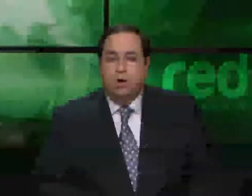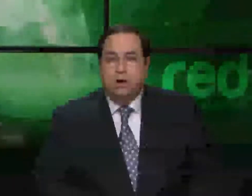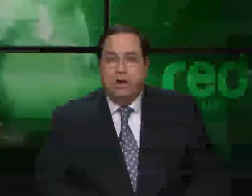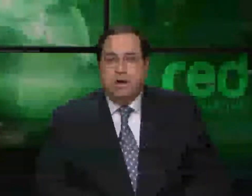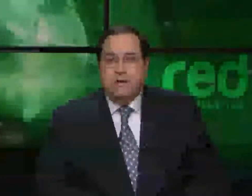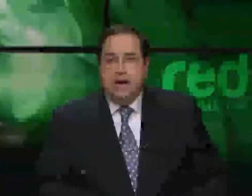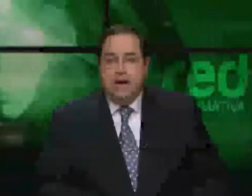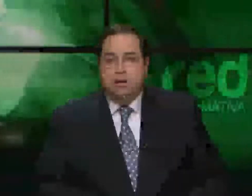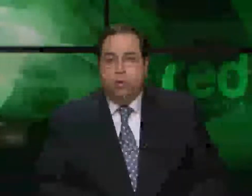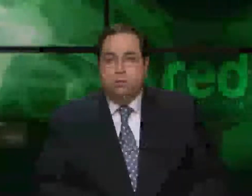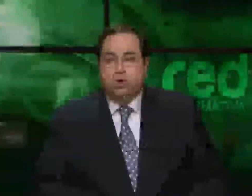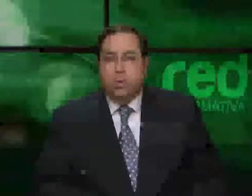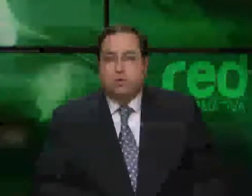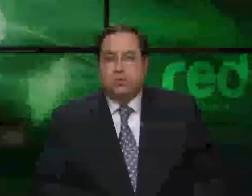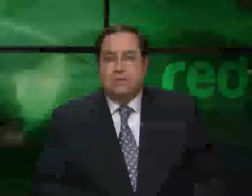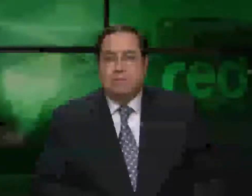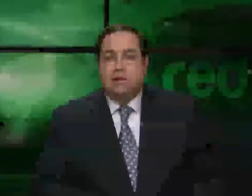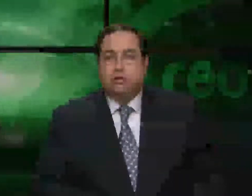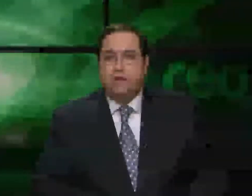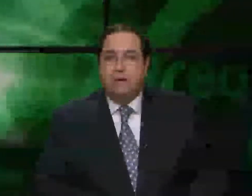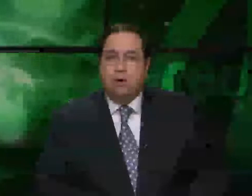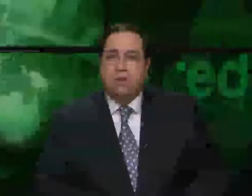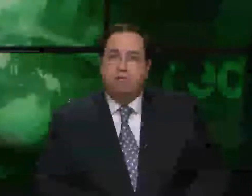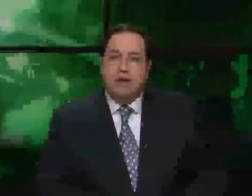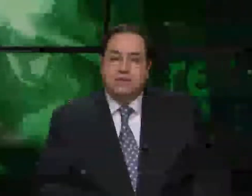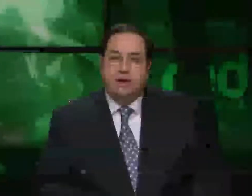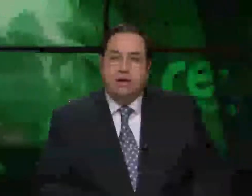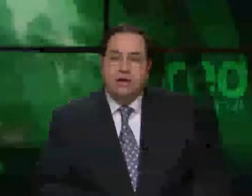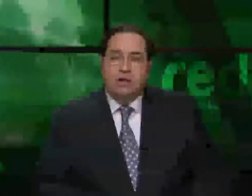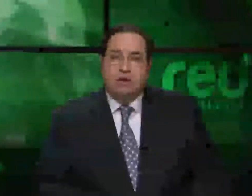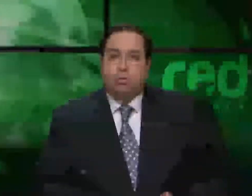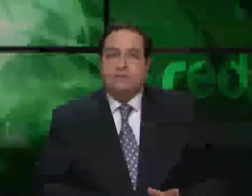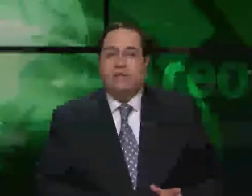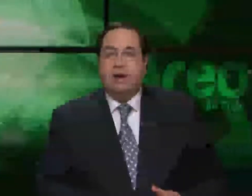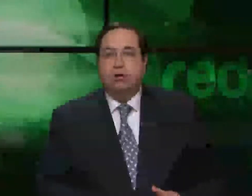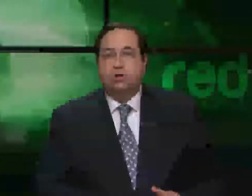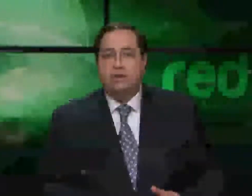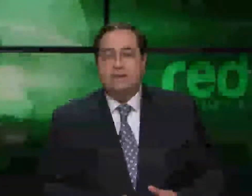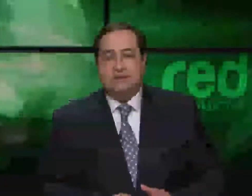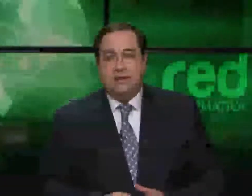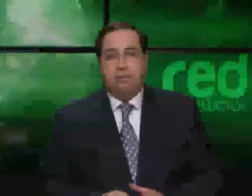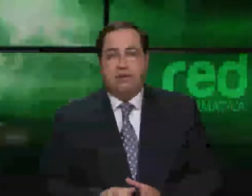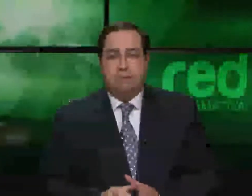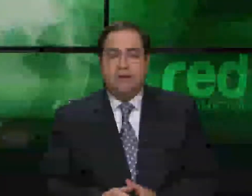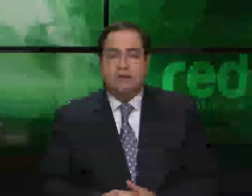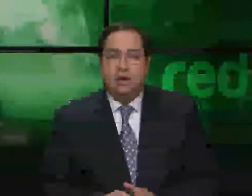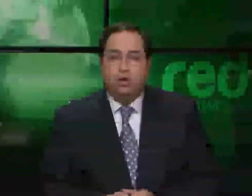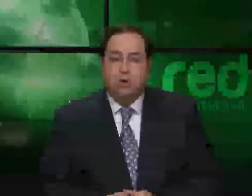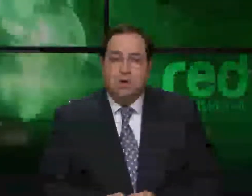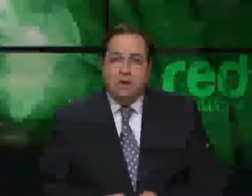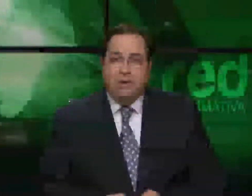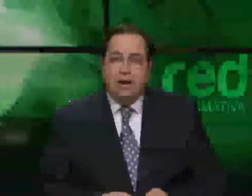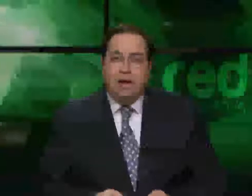confirmó que llegarán 1.400.000 dosis de la vacuna de Pfizer entre los meses de agosto y septiembre. También